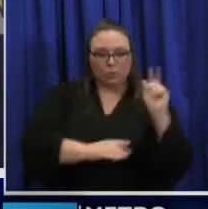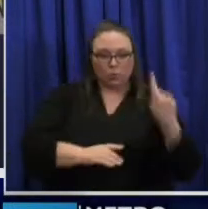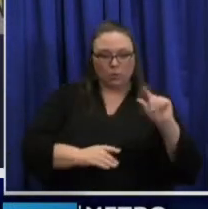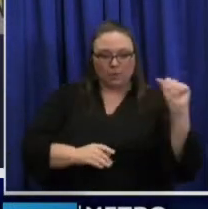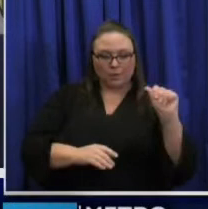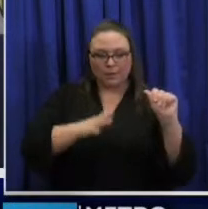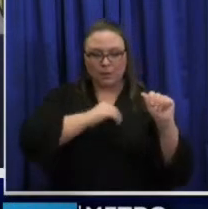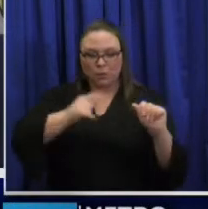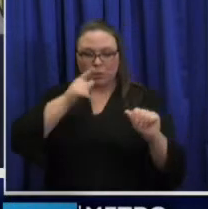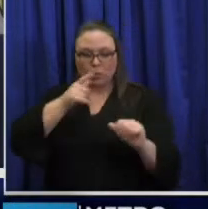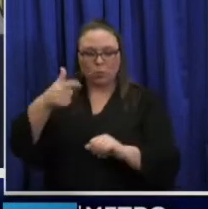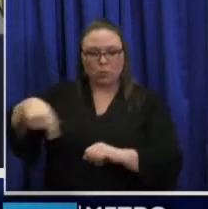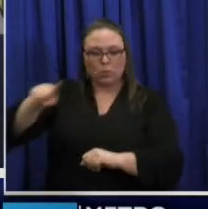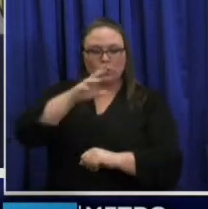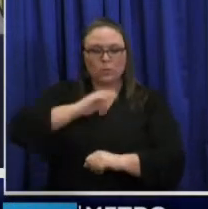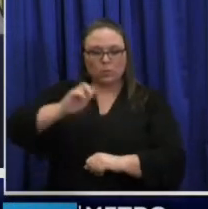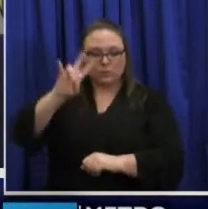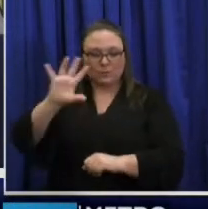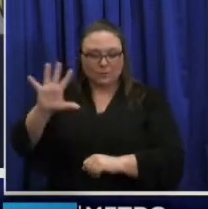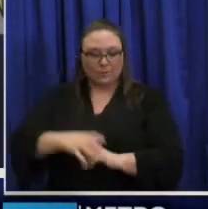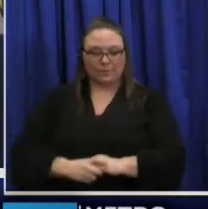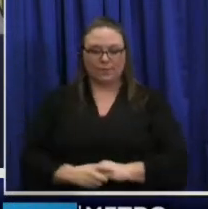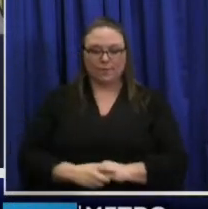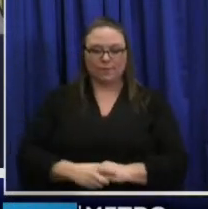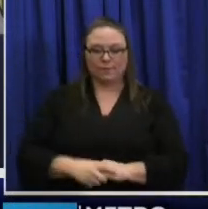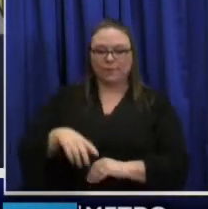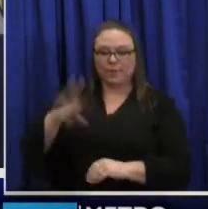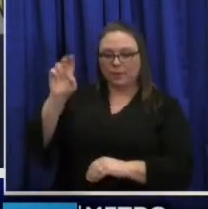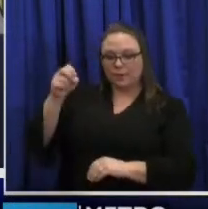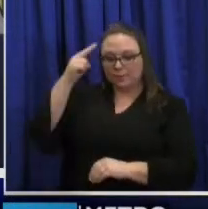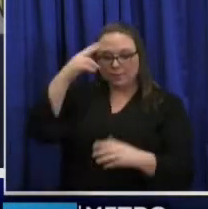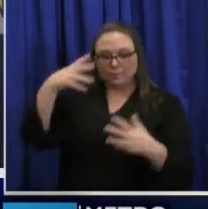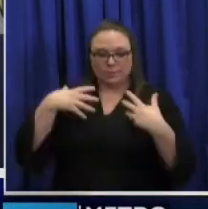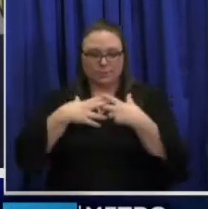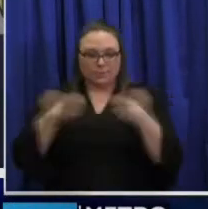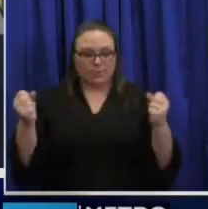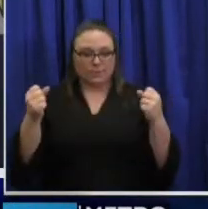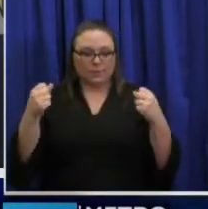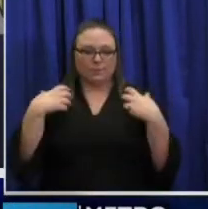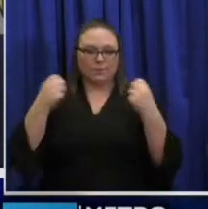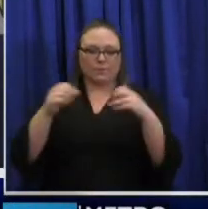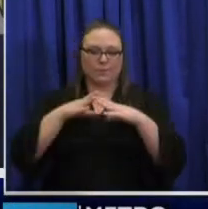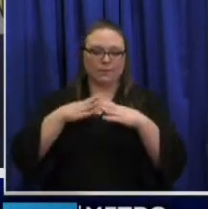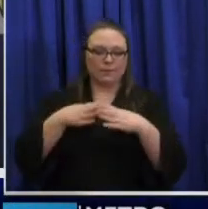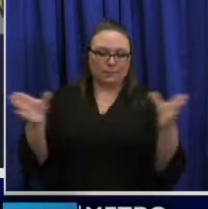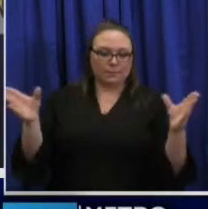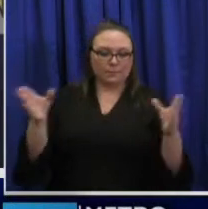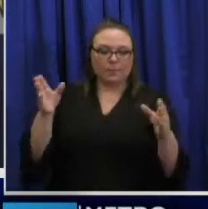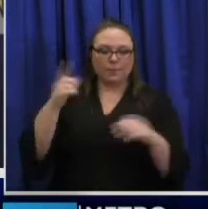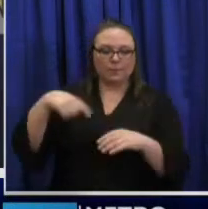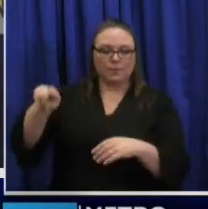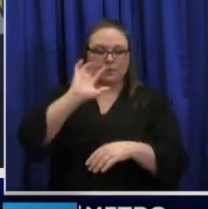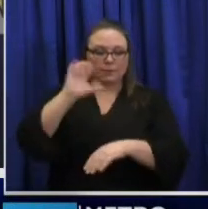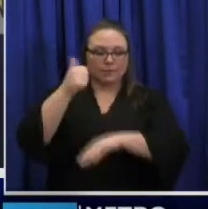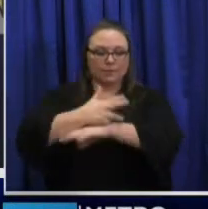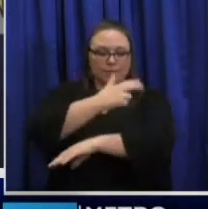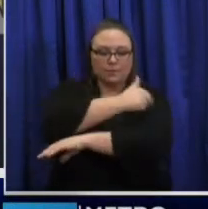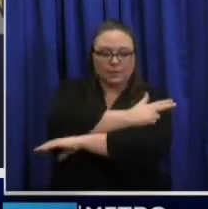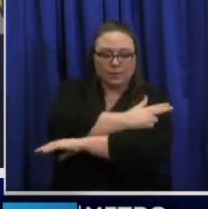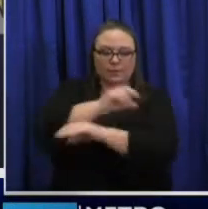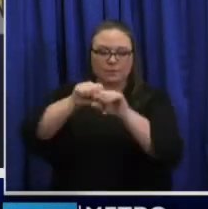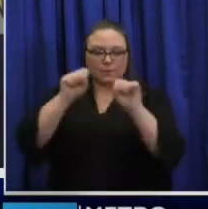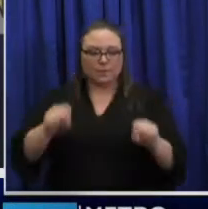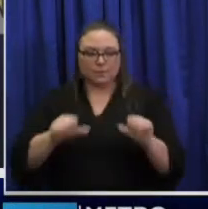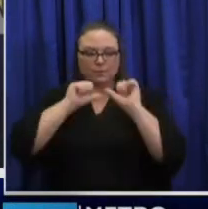y a los mayores de 75 años. El Departamento de Salud Pública de Metro y los sistemas hospitalarios locales siguen